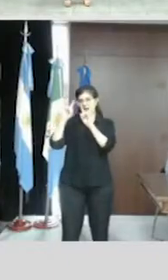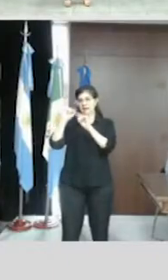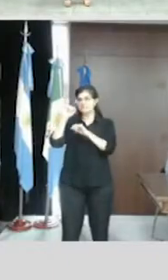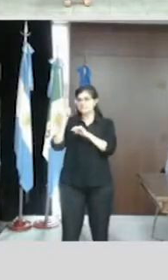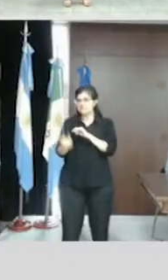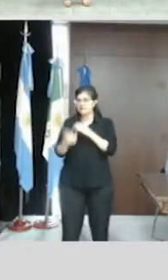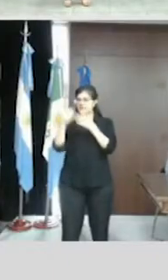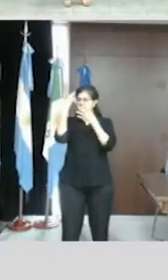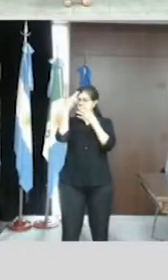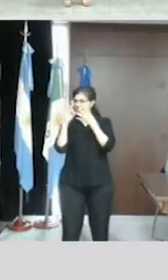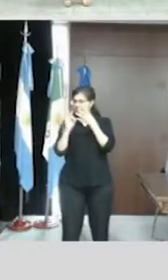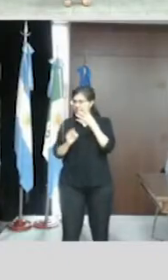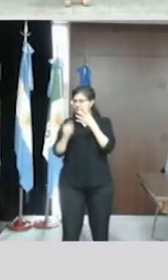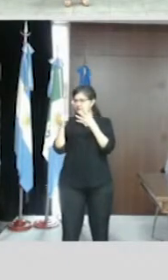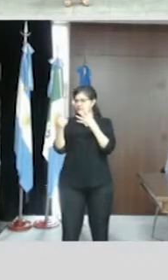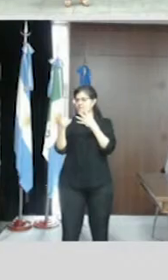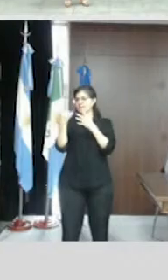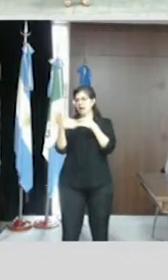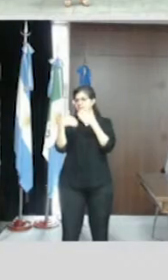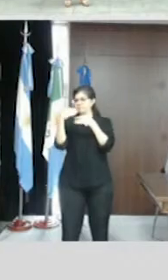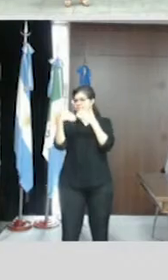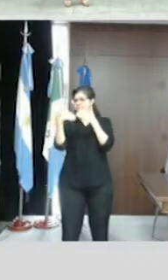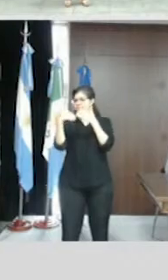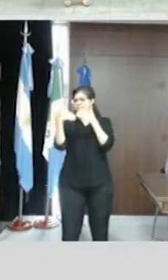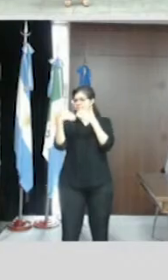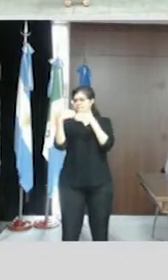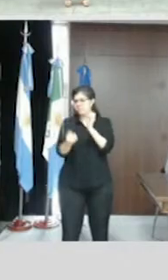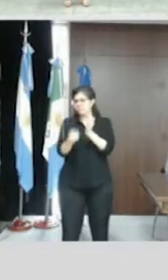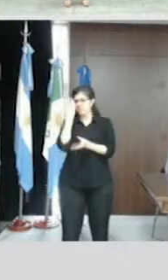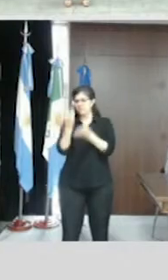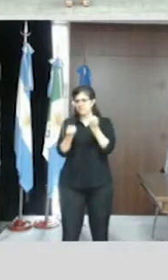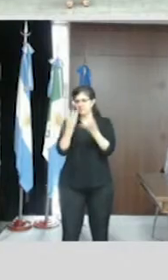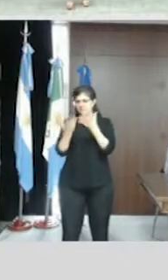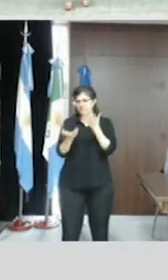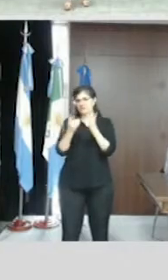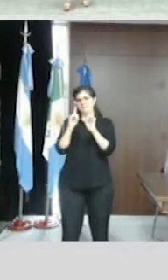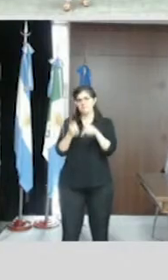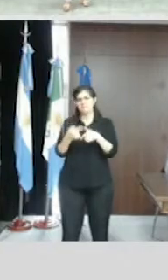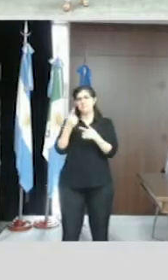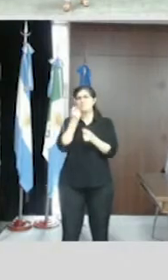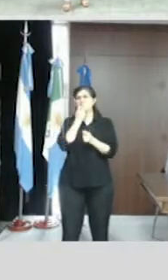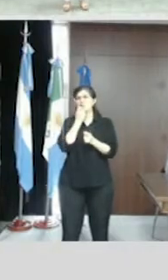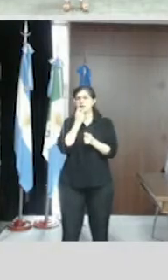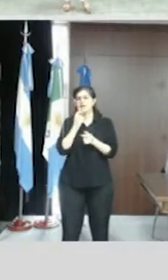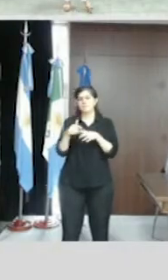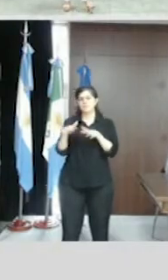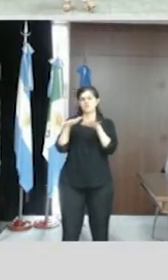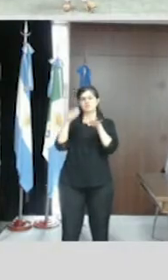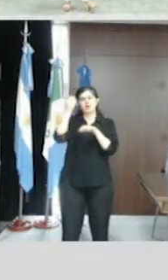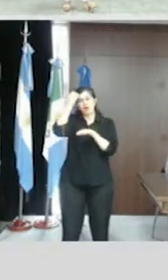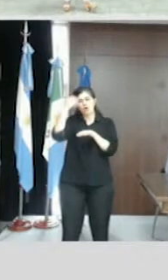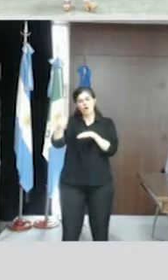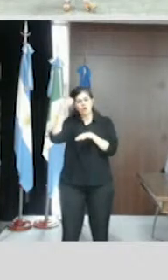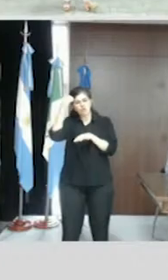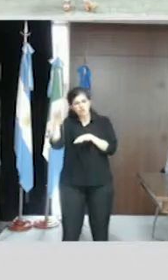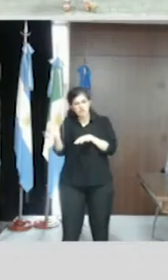le puede empezar a poner nombre, son los olvidos y las reiteraciones. Los olvidos y las reiteraciones suelen